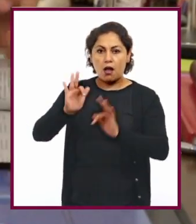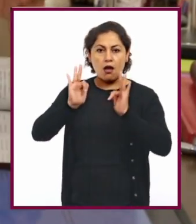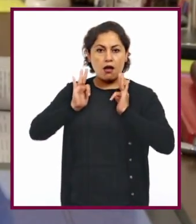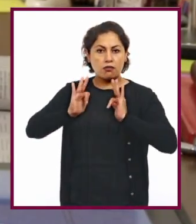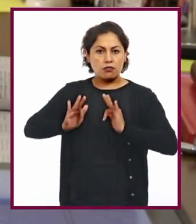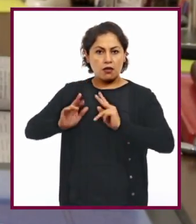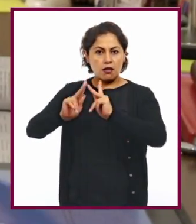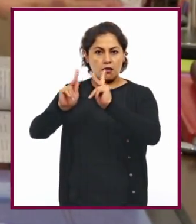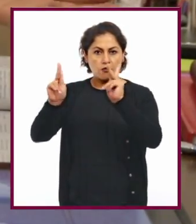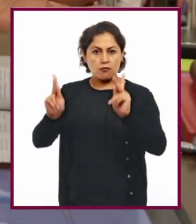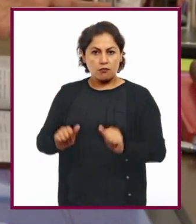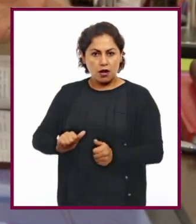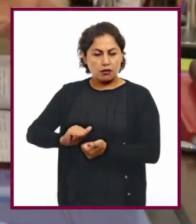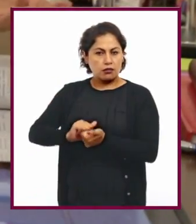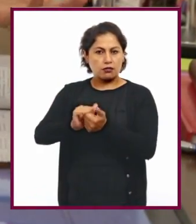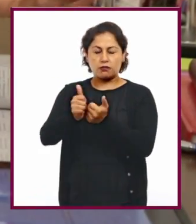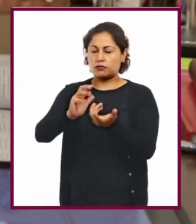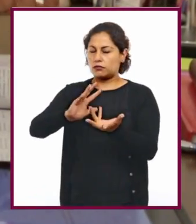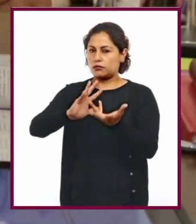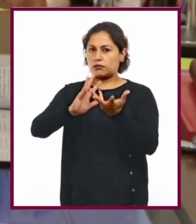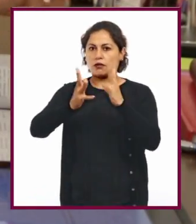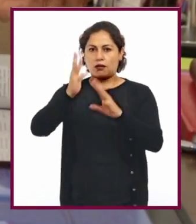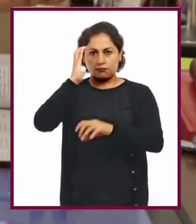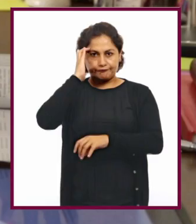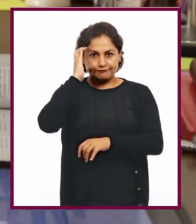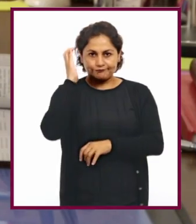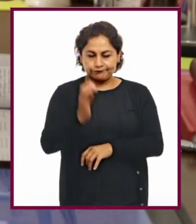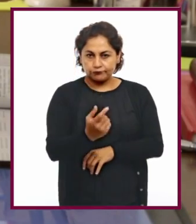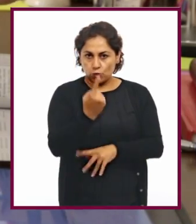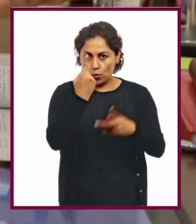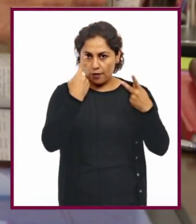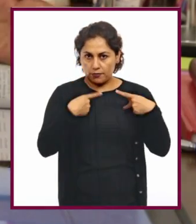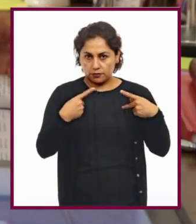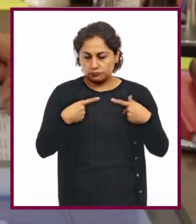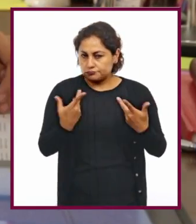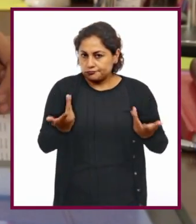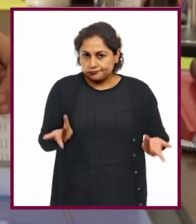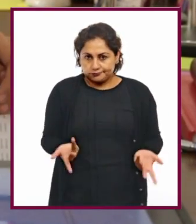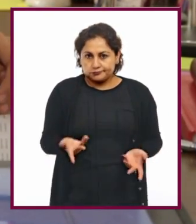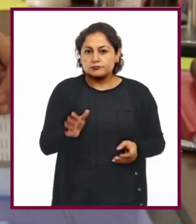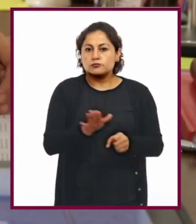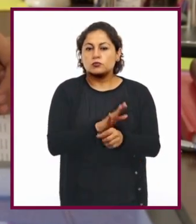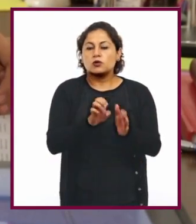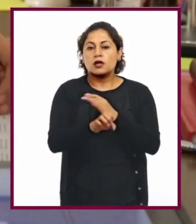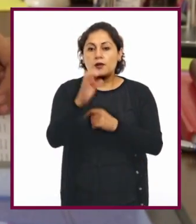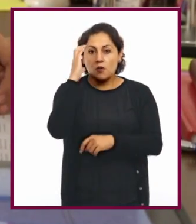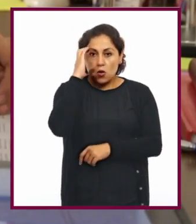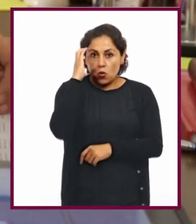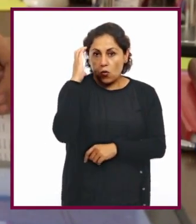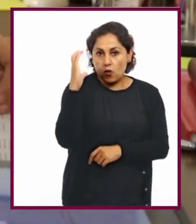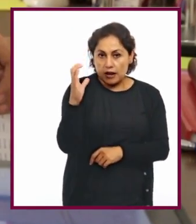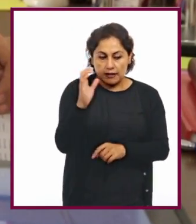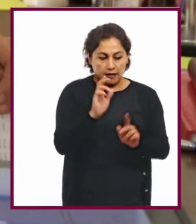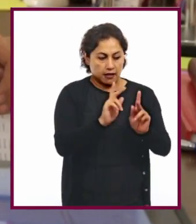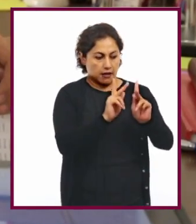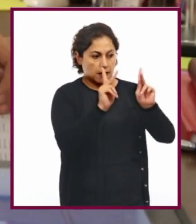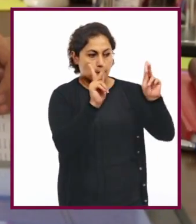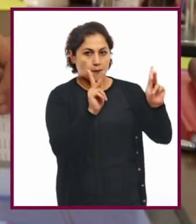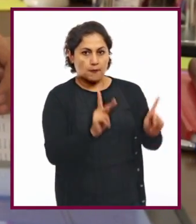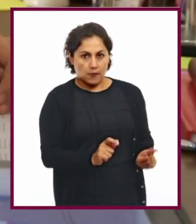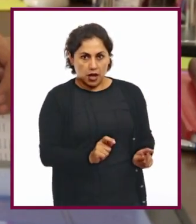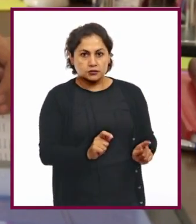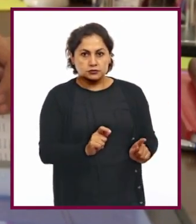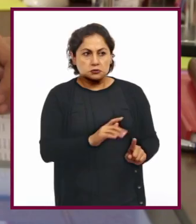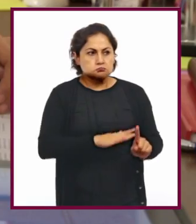paz donde sorprende el comportamiento cruel o violento de una persona. La crueldad y paz tienen